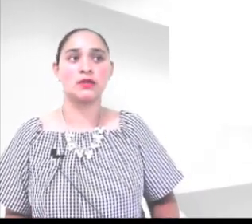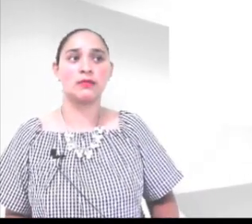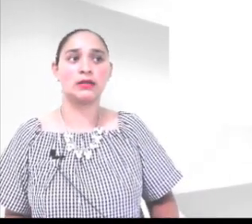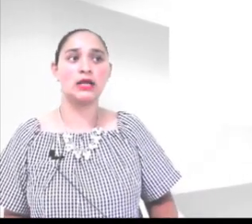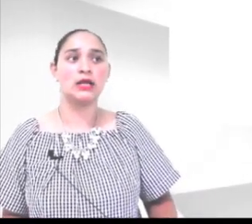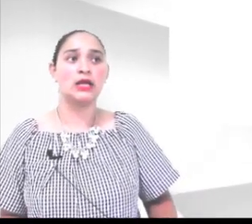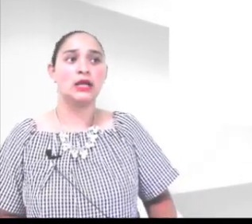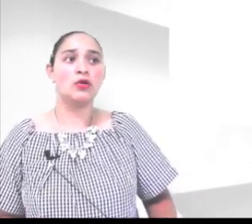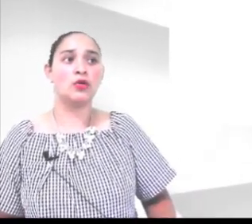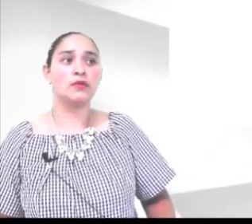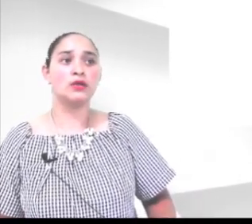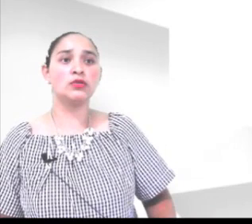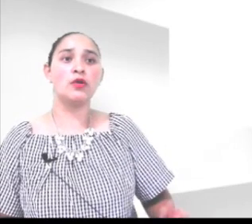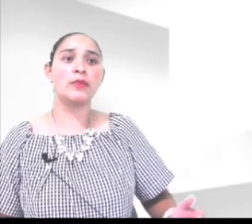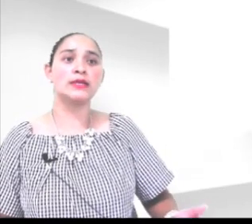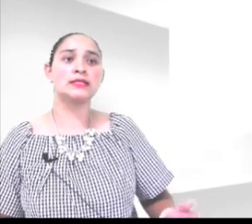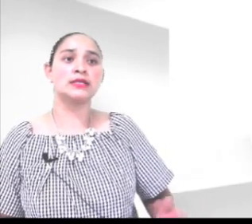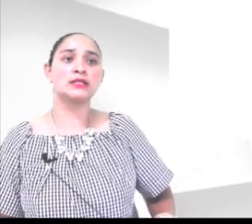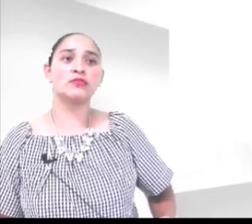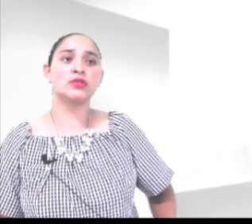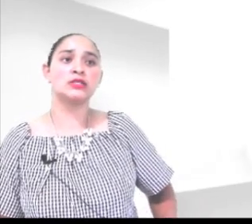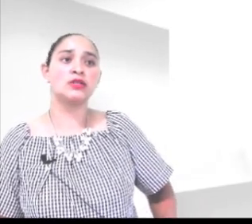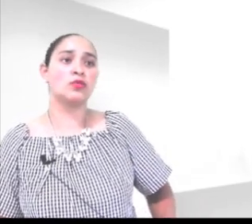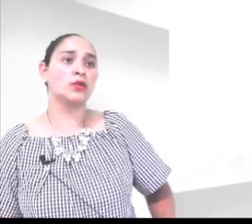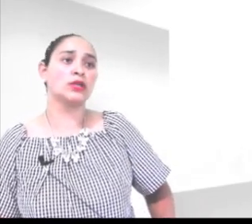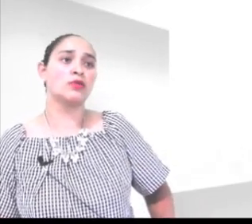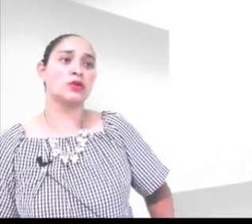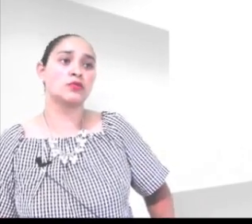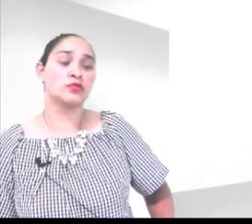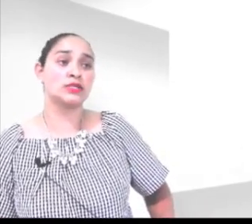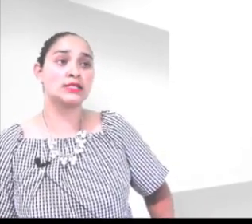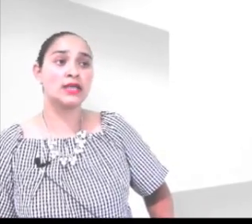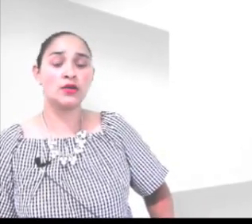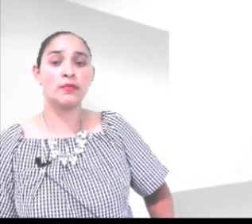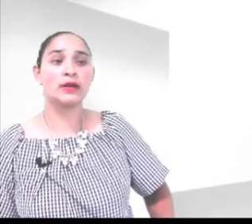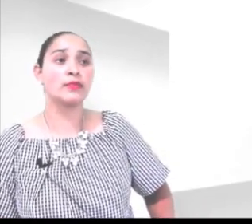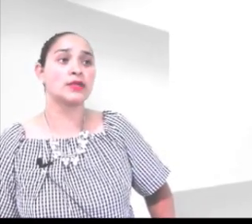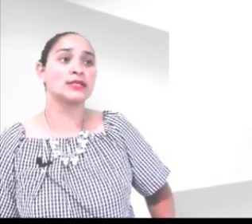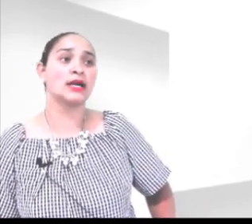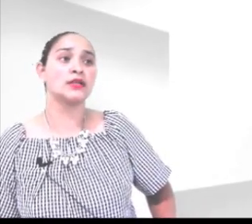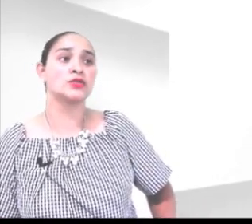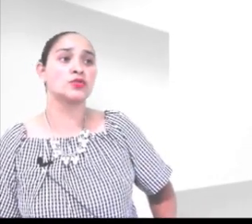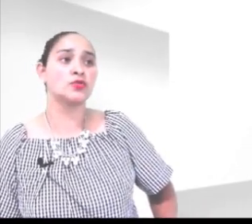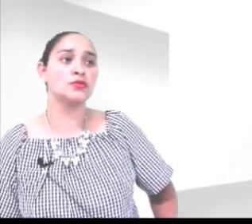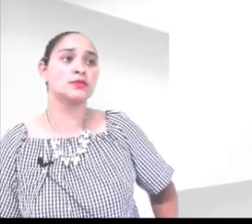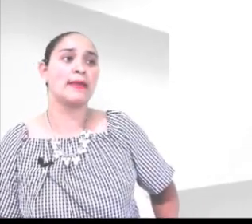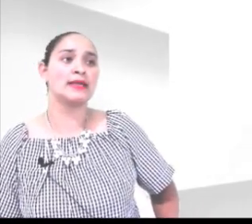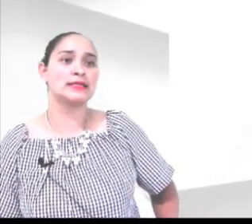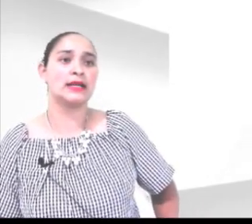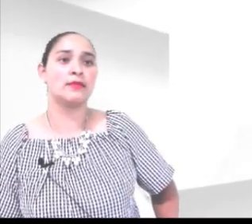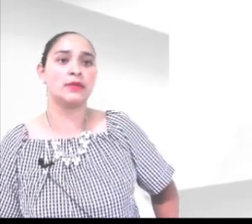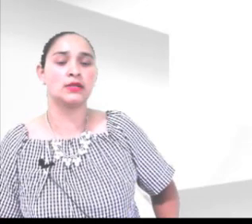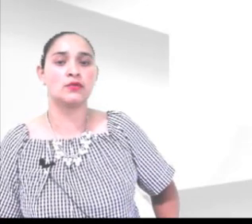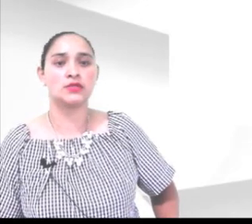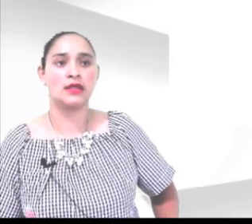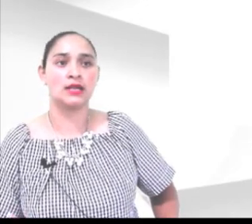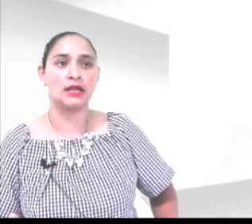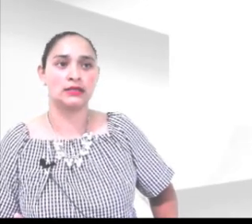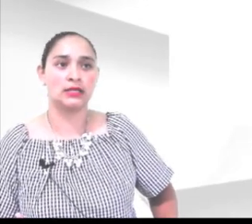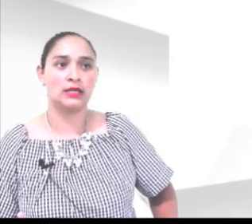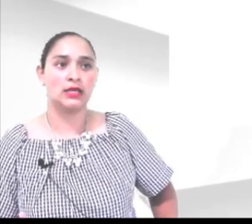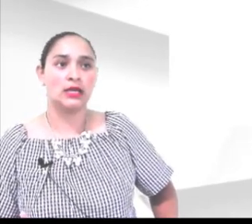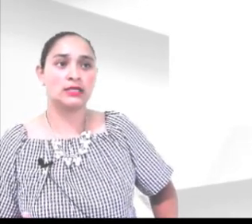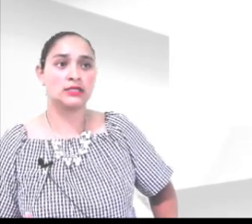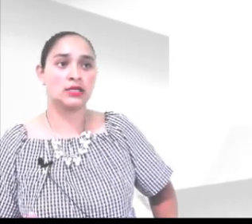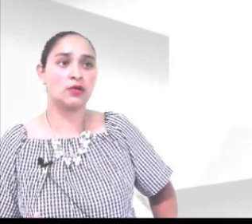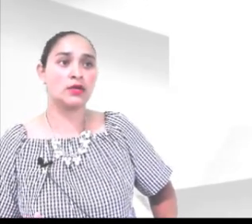recursos, ¿verdad? Los gobiernos de los países tercermundistas no cuentan con recursos necesarios para poder sacar sus países respectivos